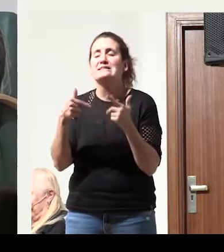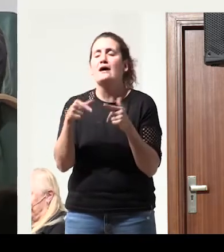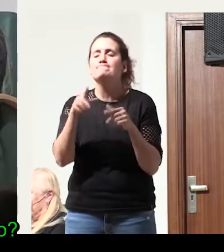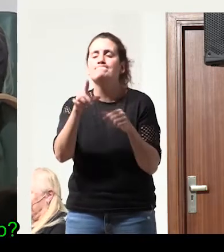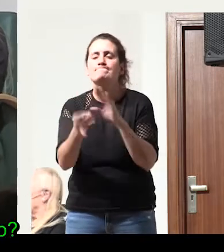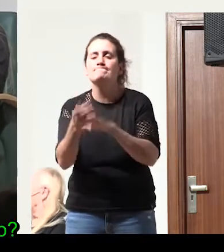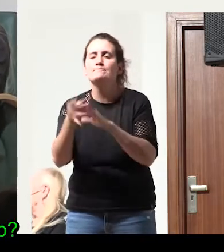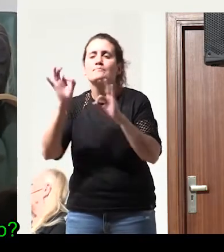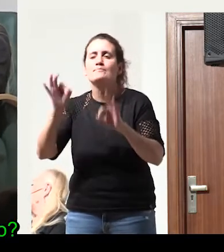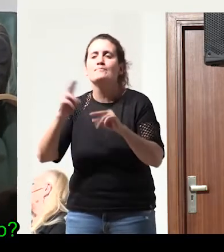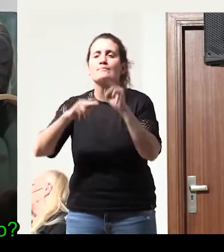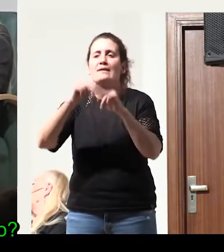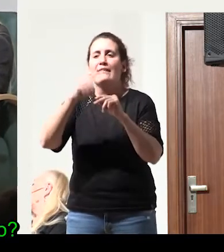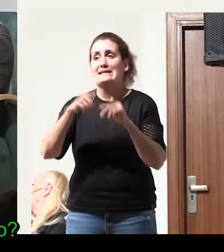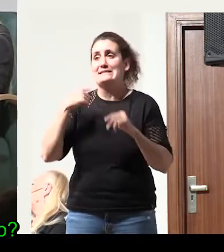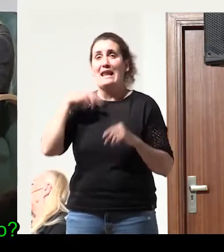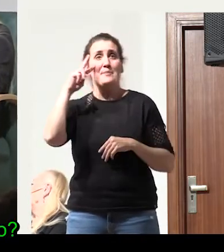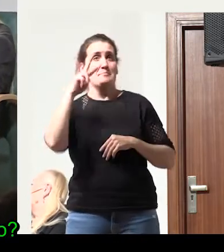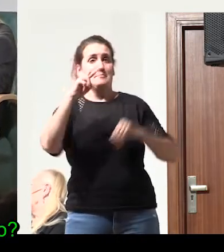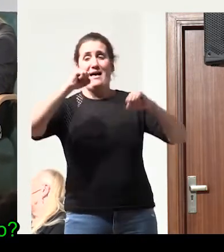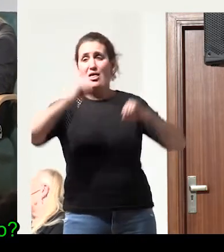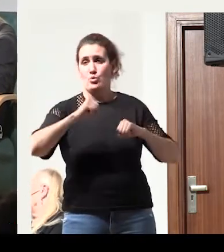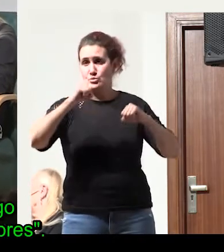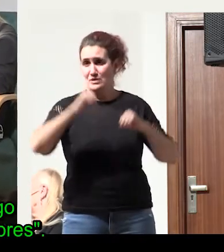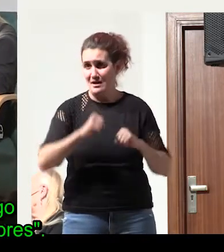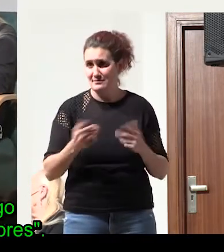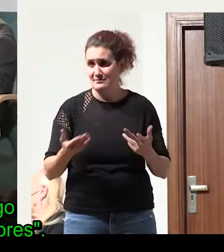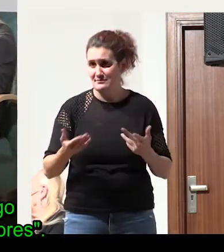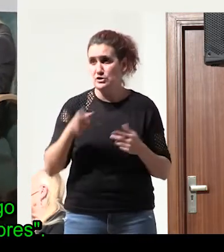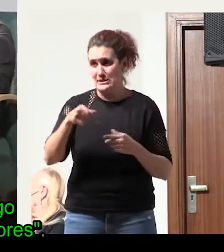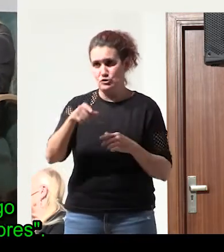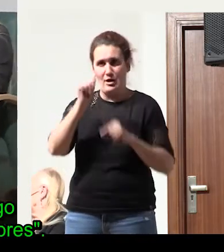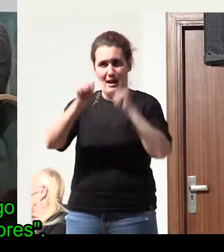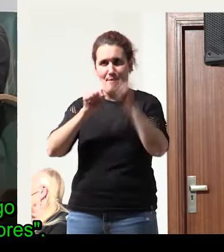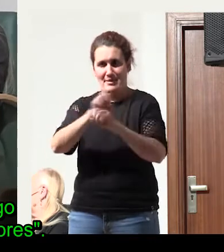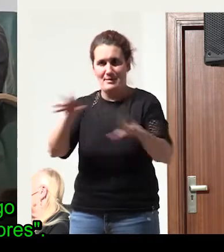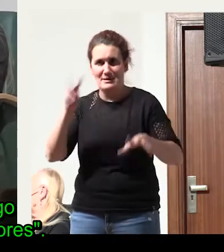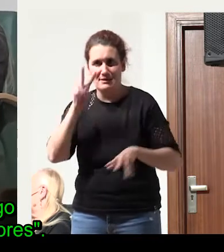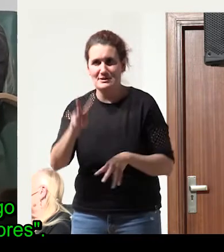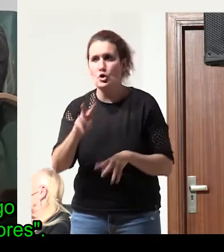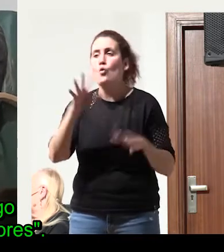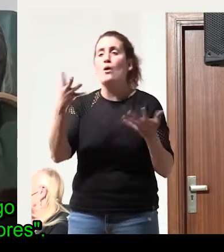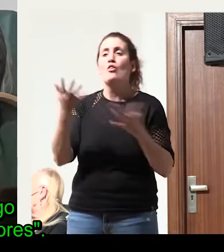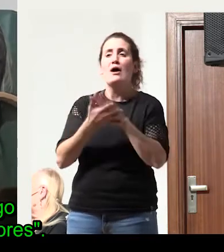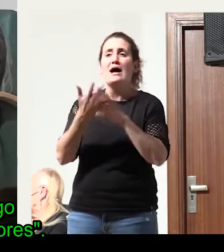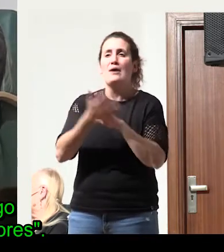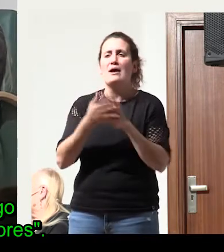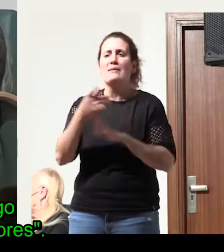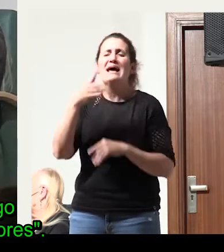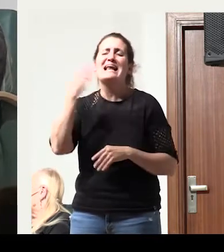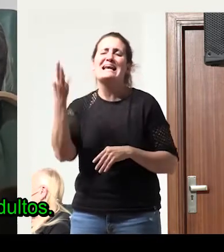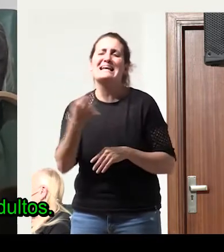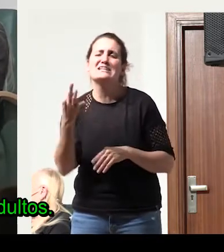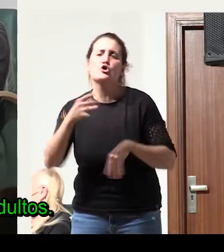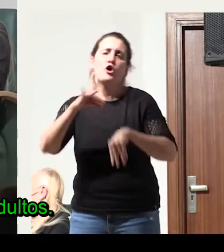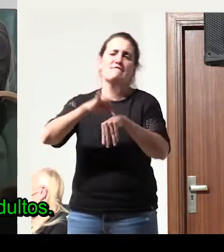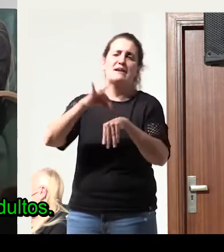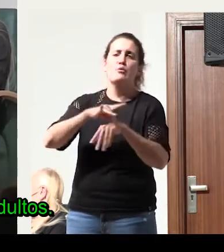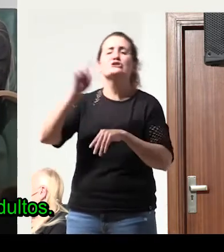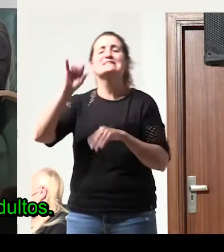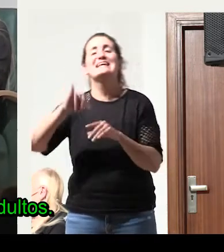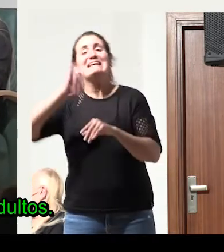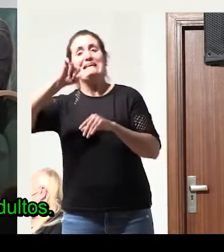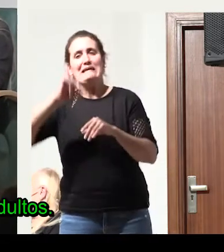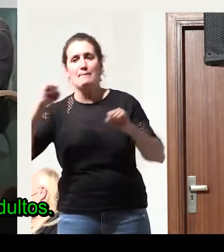adulta. Entonces, esto se vio también muy bien en la pandemia, ¿no? O sea, cuando hablaban de los... No, el riesgo lo tienen los enfermos y los mayores. O sea, estaban